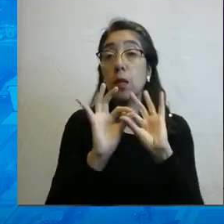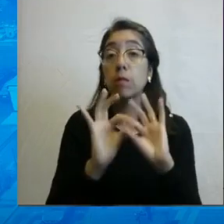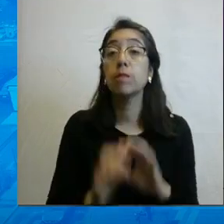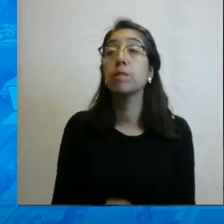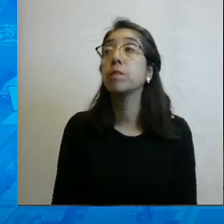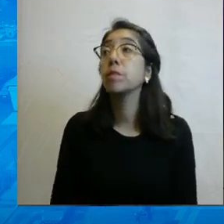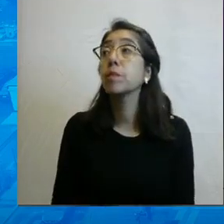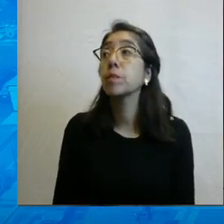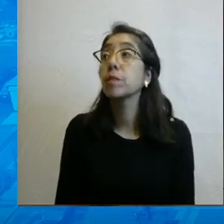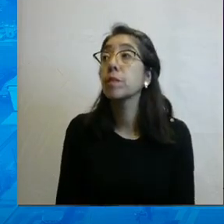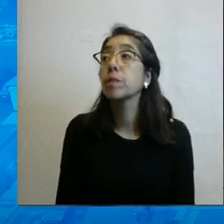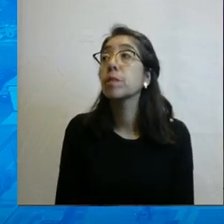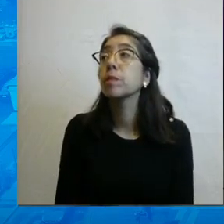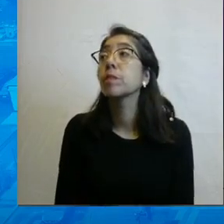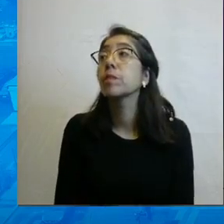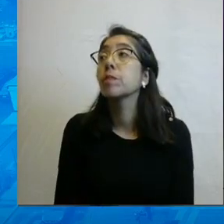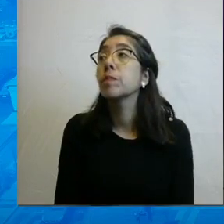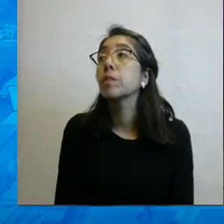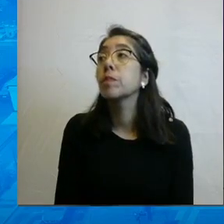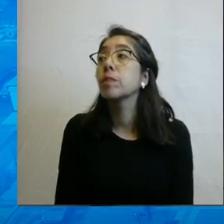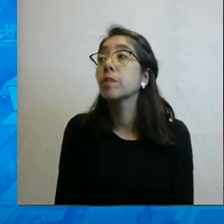ustedes.